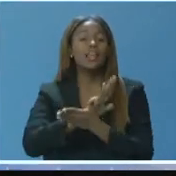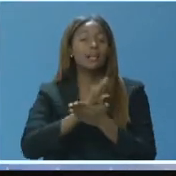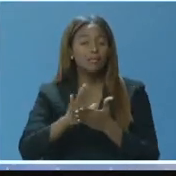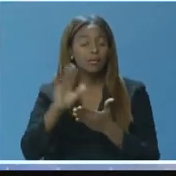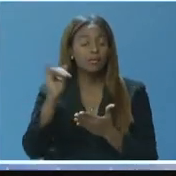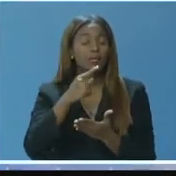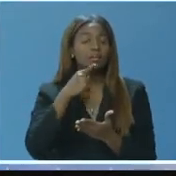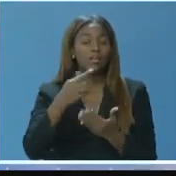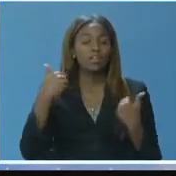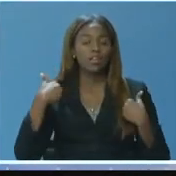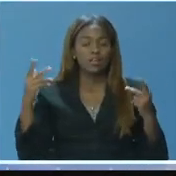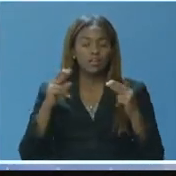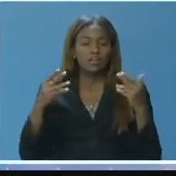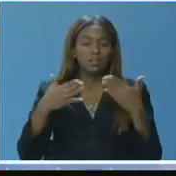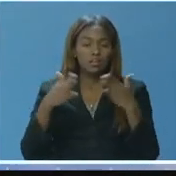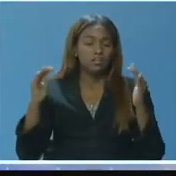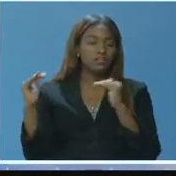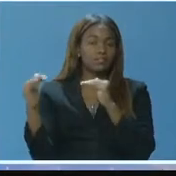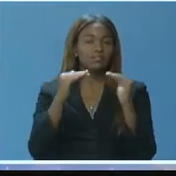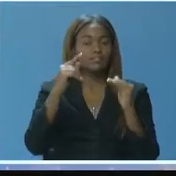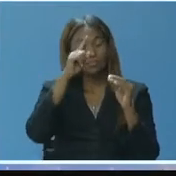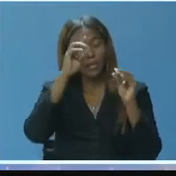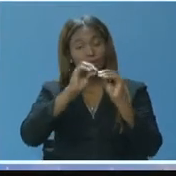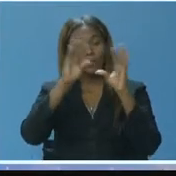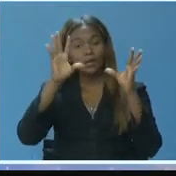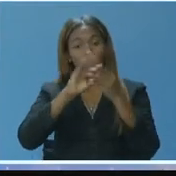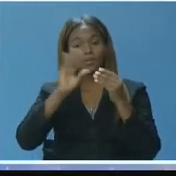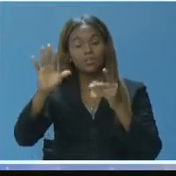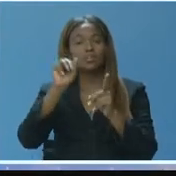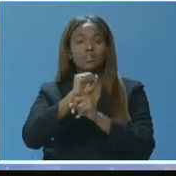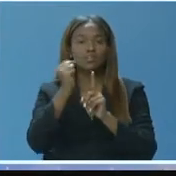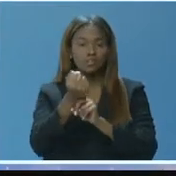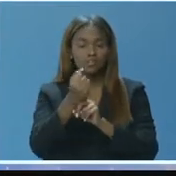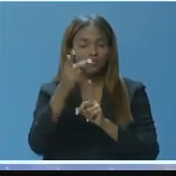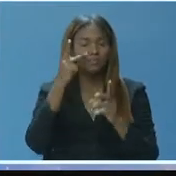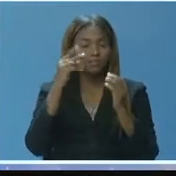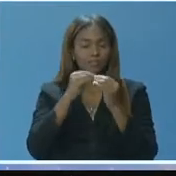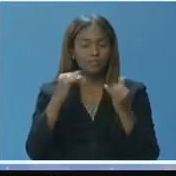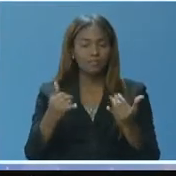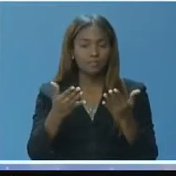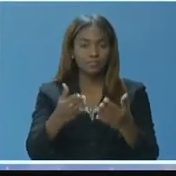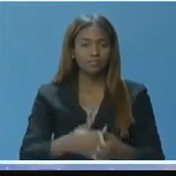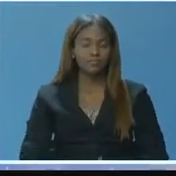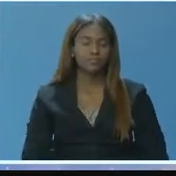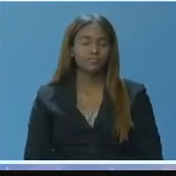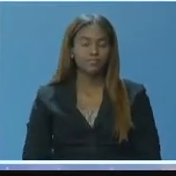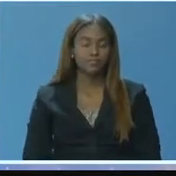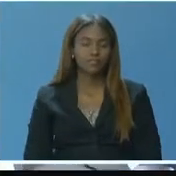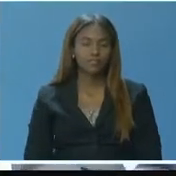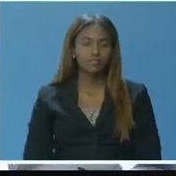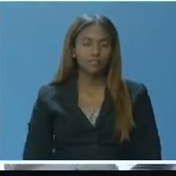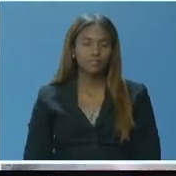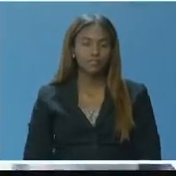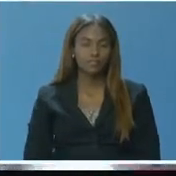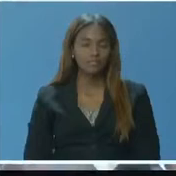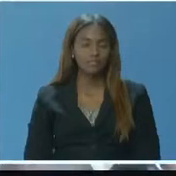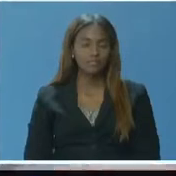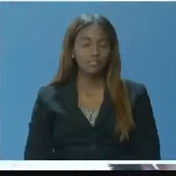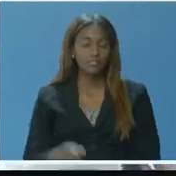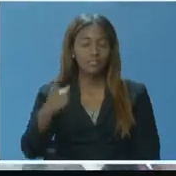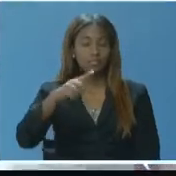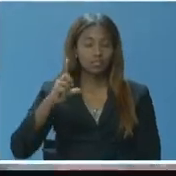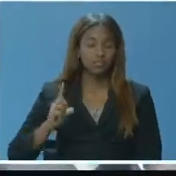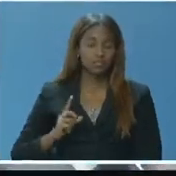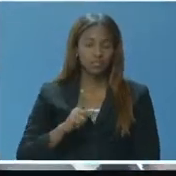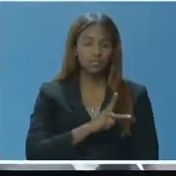afirmaron que están a disposición de la justicia para aclarar su situación legal. Ramón Santana Álvarez completa la historia. Los diputados